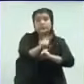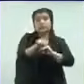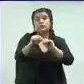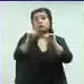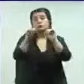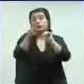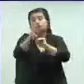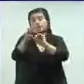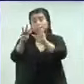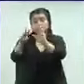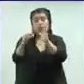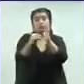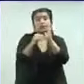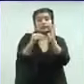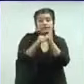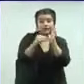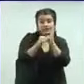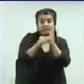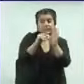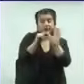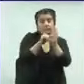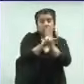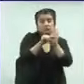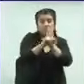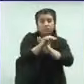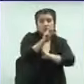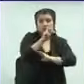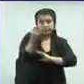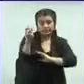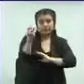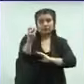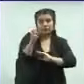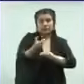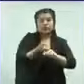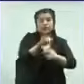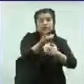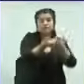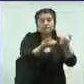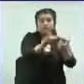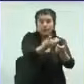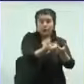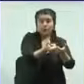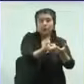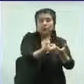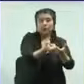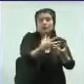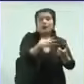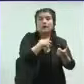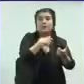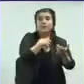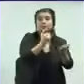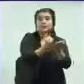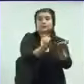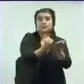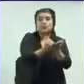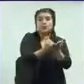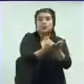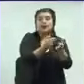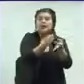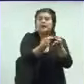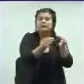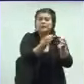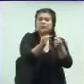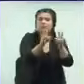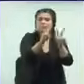215.538.138 quetzales en el grupo de gasto 300 de inversiones de capital, que hacen referencia sobre todo a